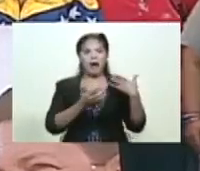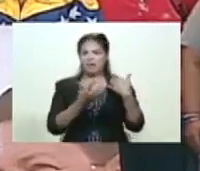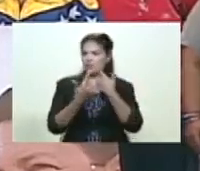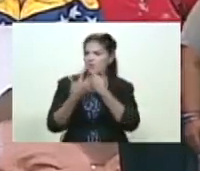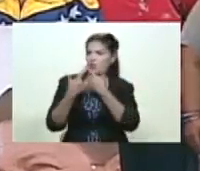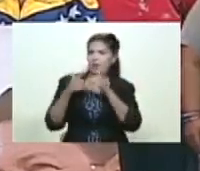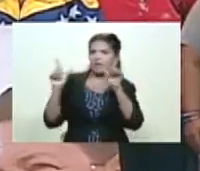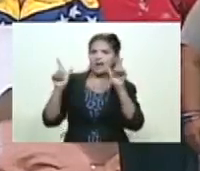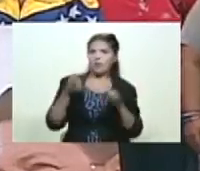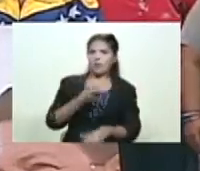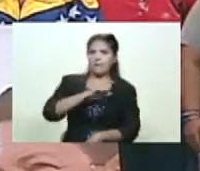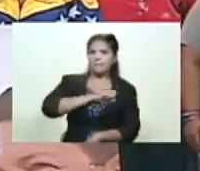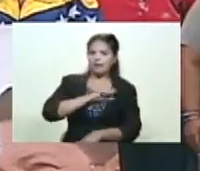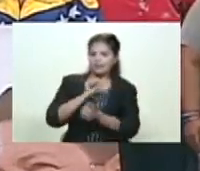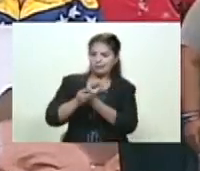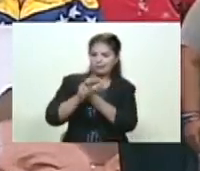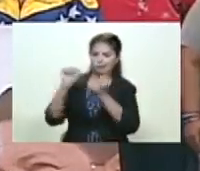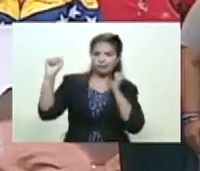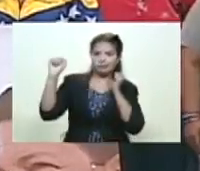Imperio Español.